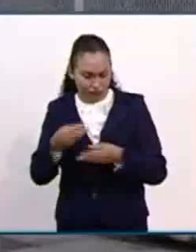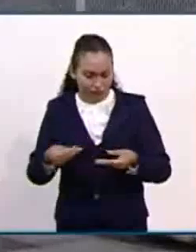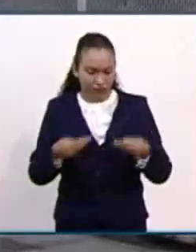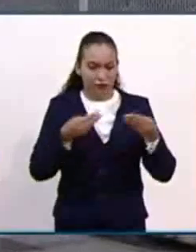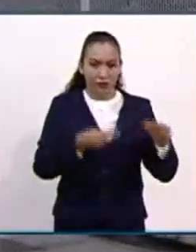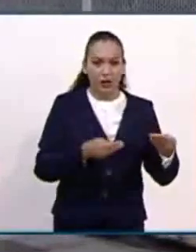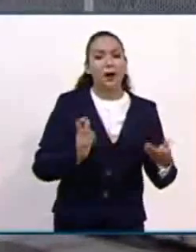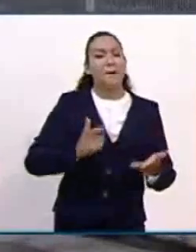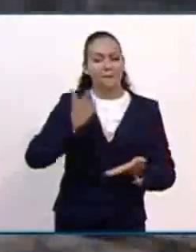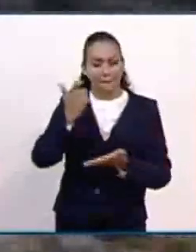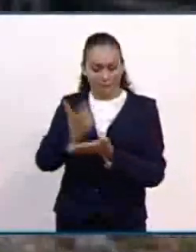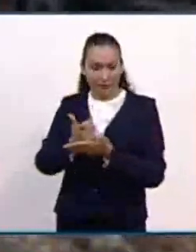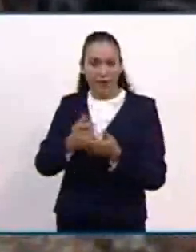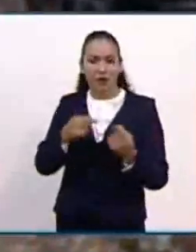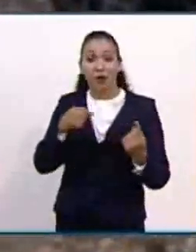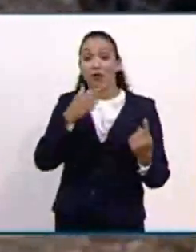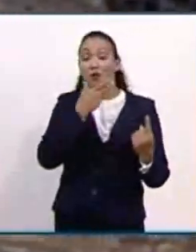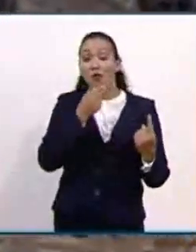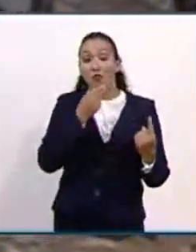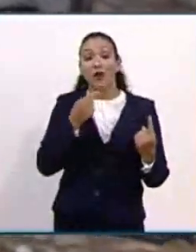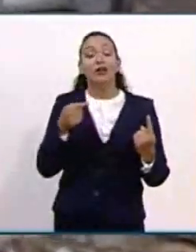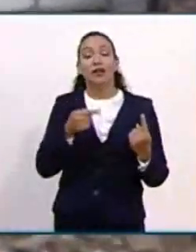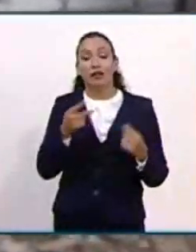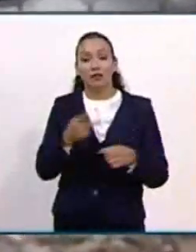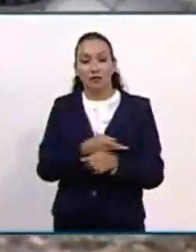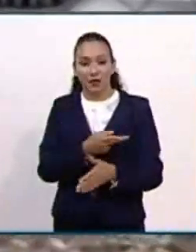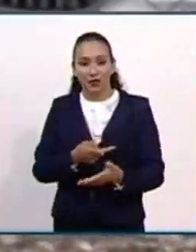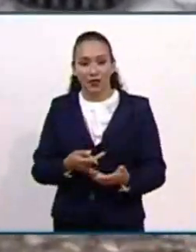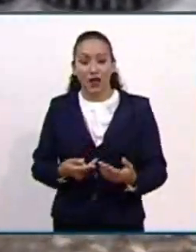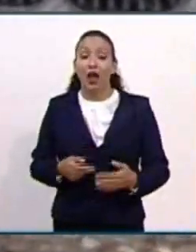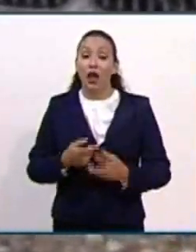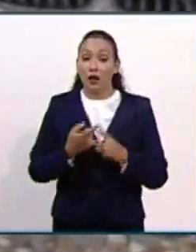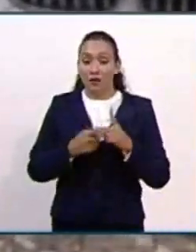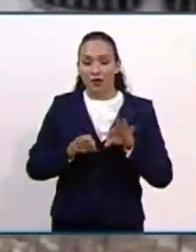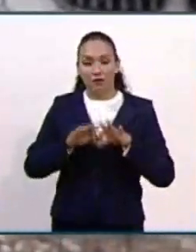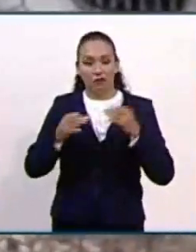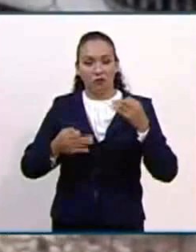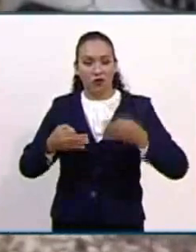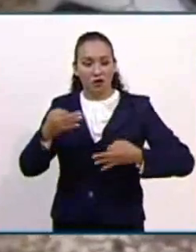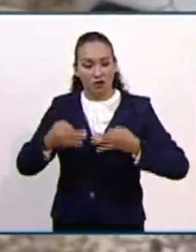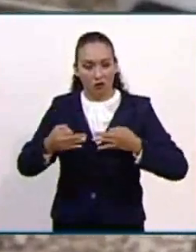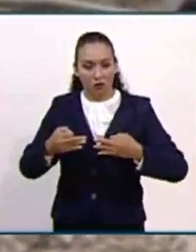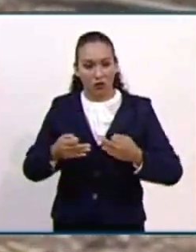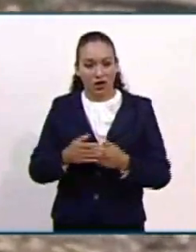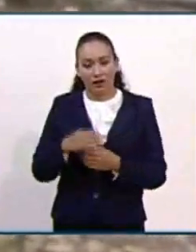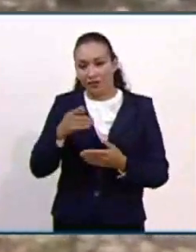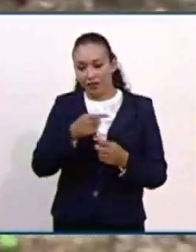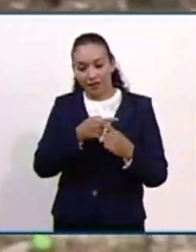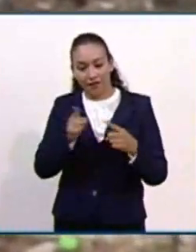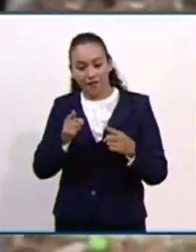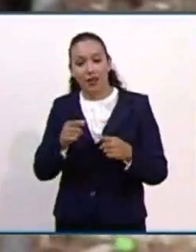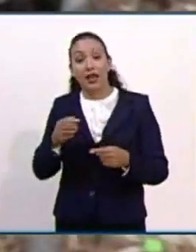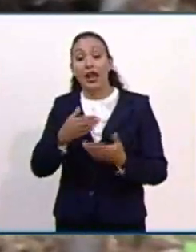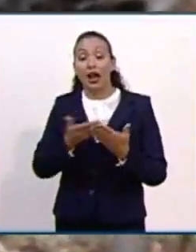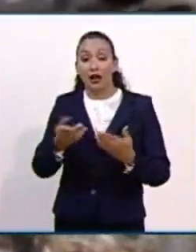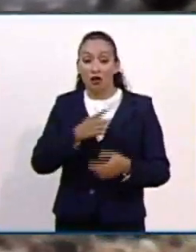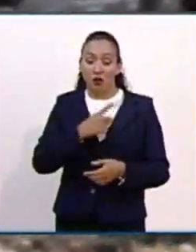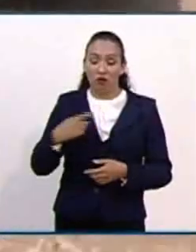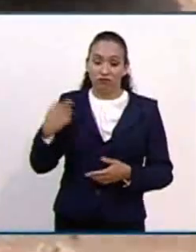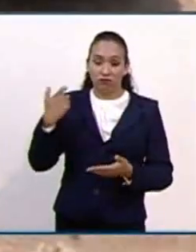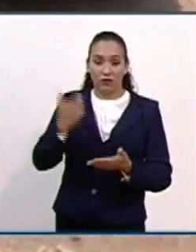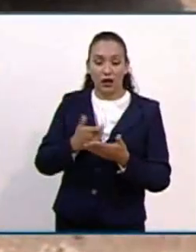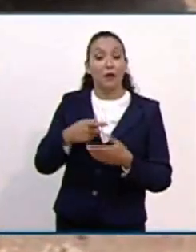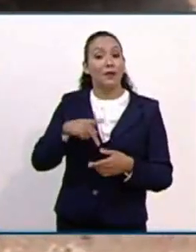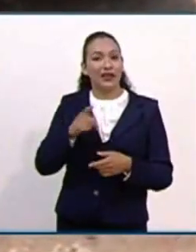pago mencionado, el concesionario crea y modifica situaciones jurídicas en forma unilateral y obligatoria que